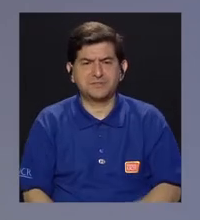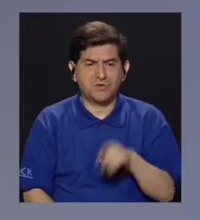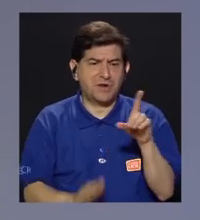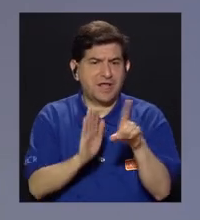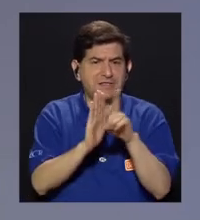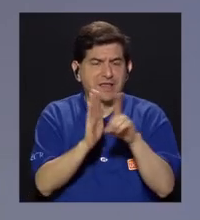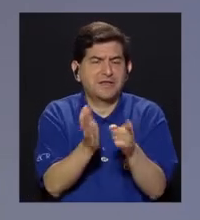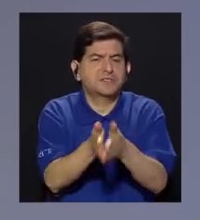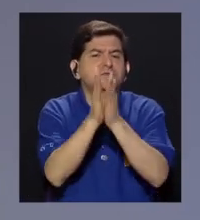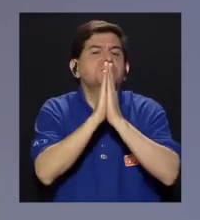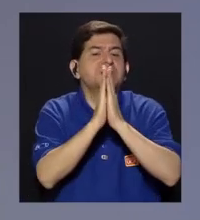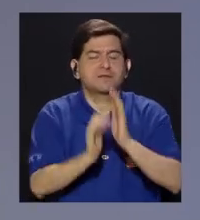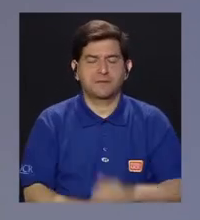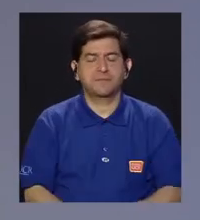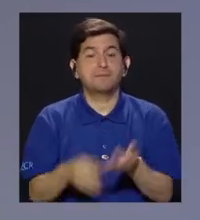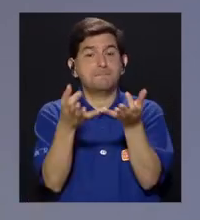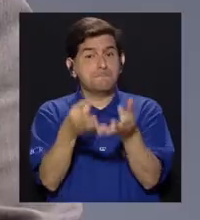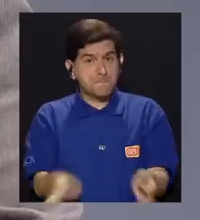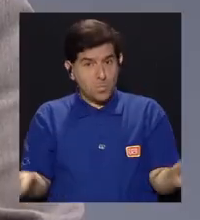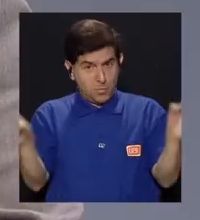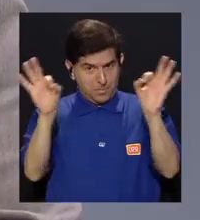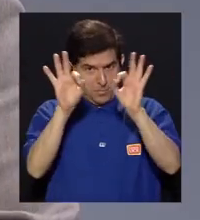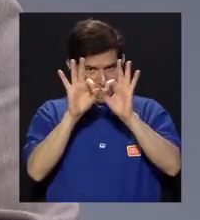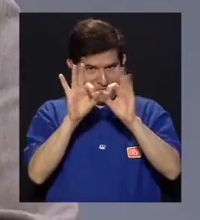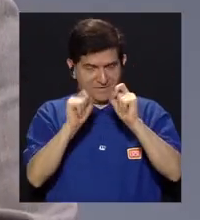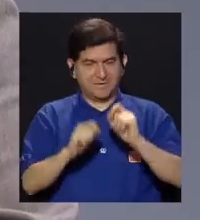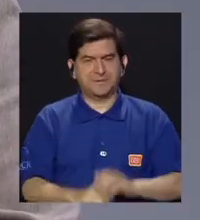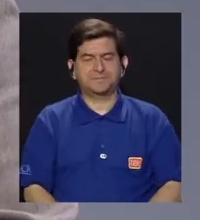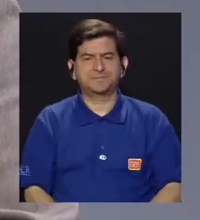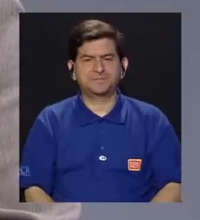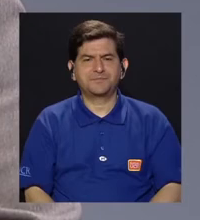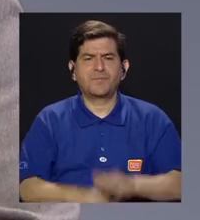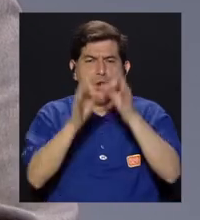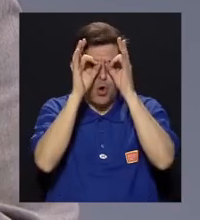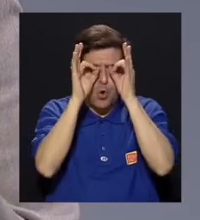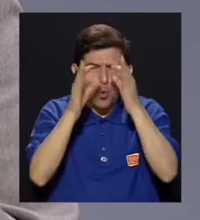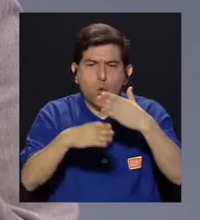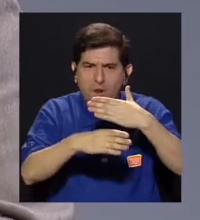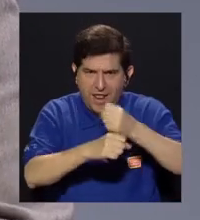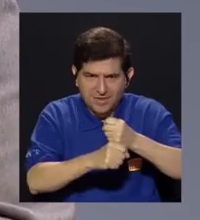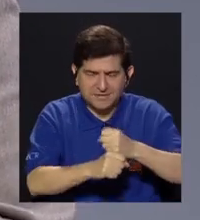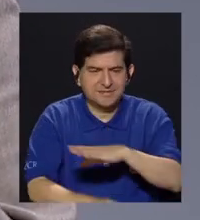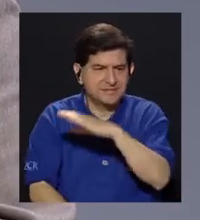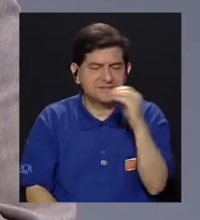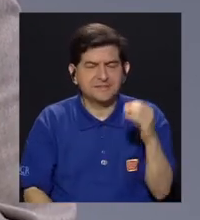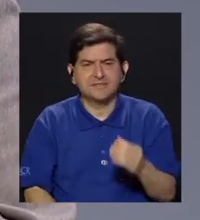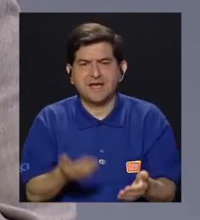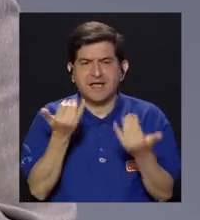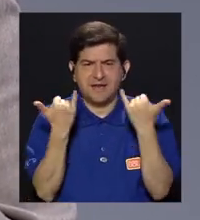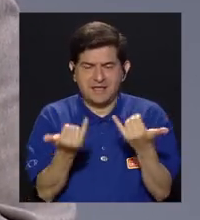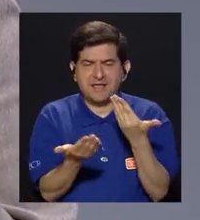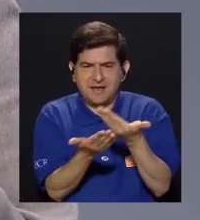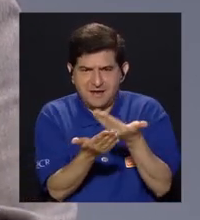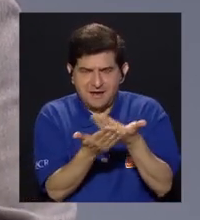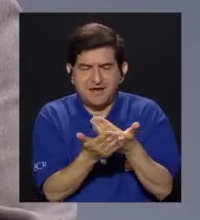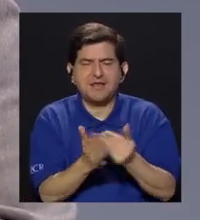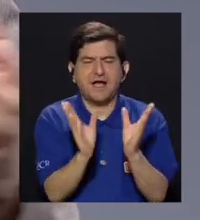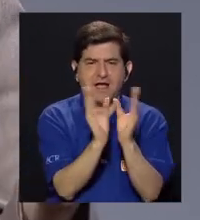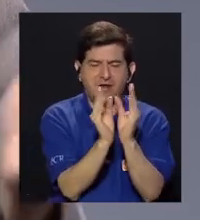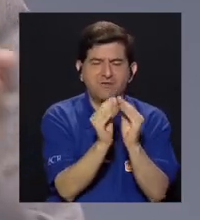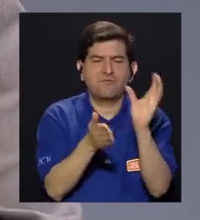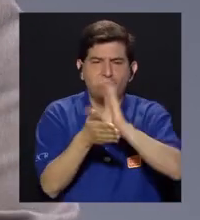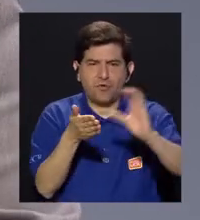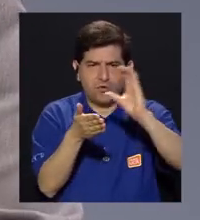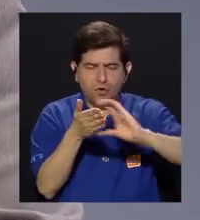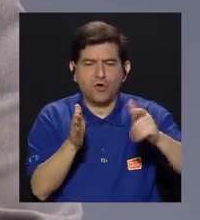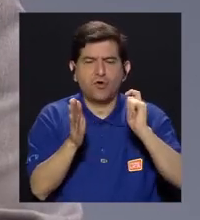recurren a ese derecho bueno importante destacar que lo que hace google digamos fue algo que confirmaron en el